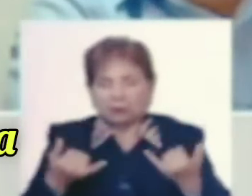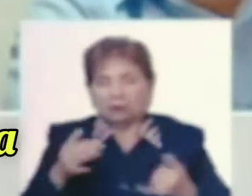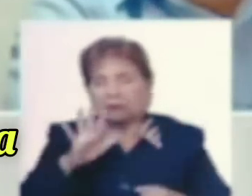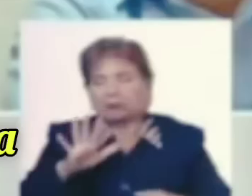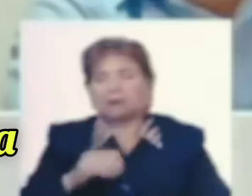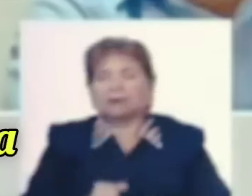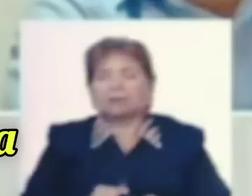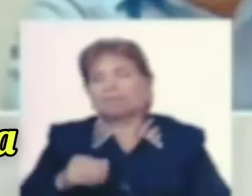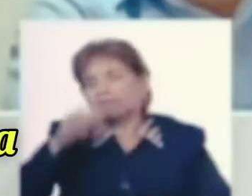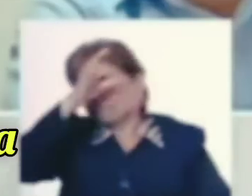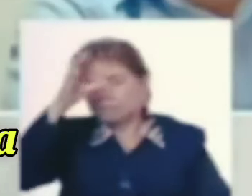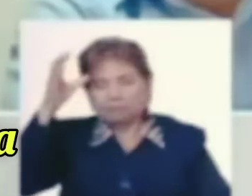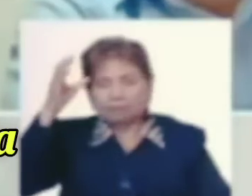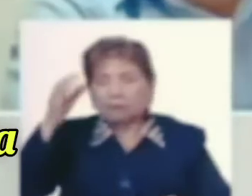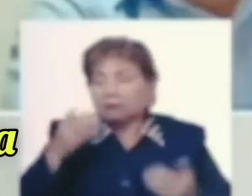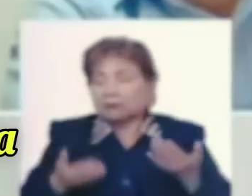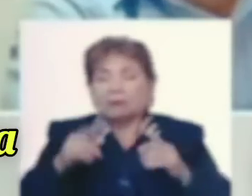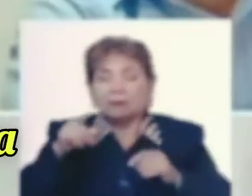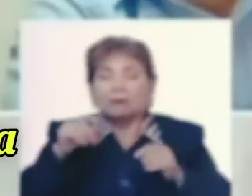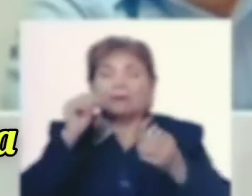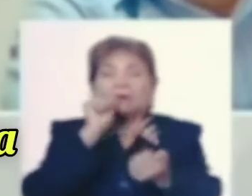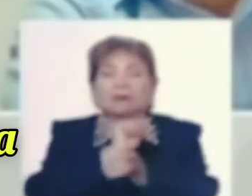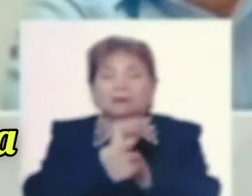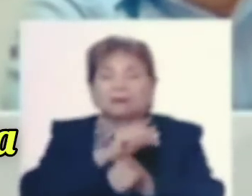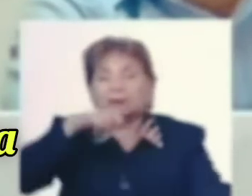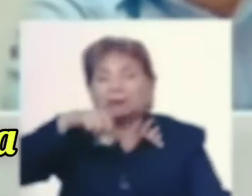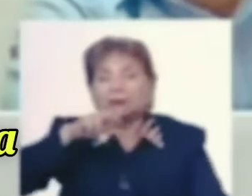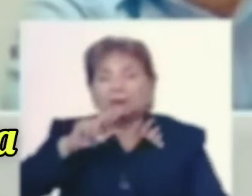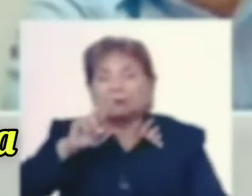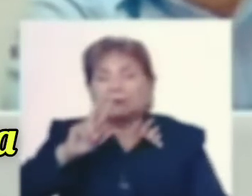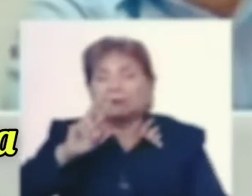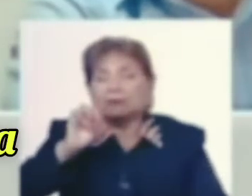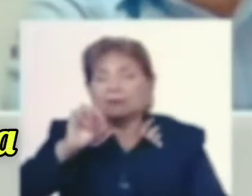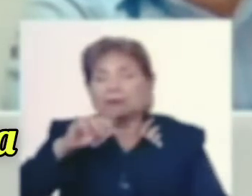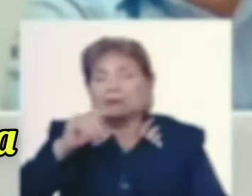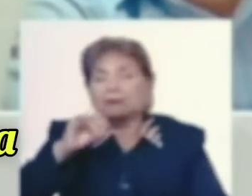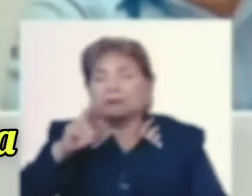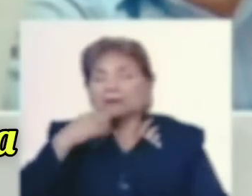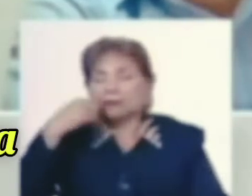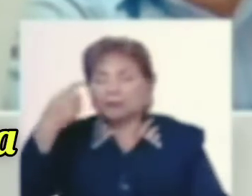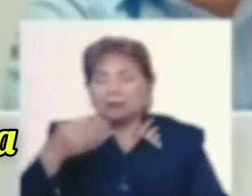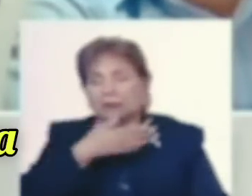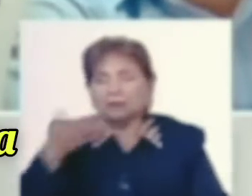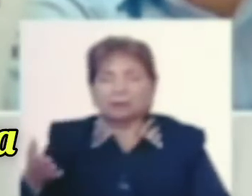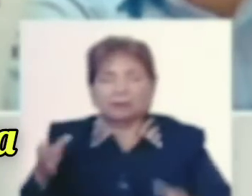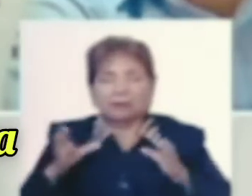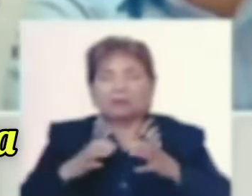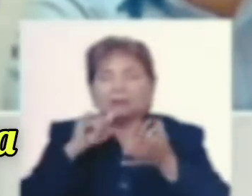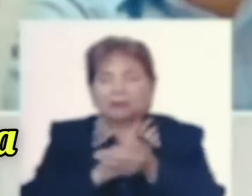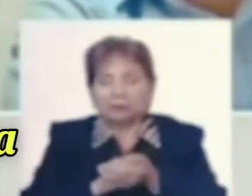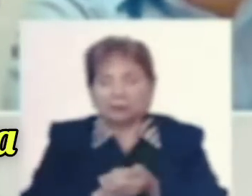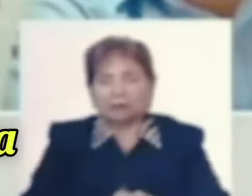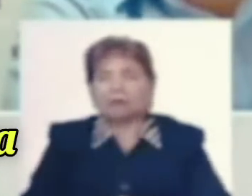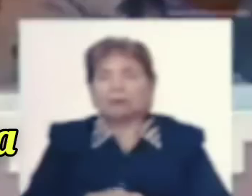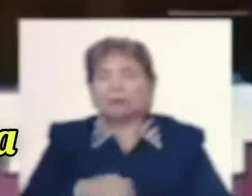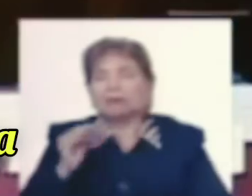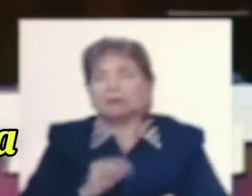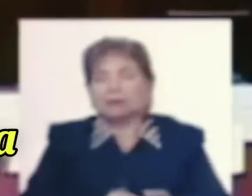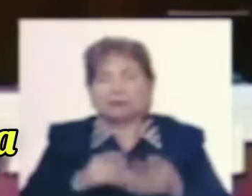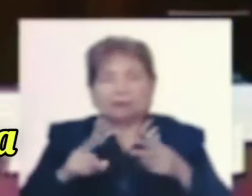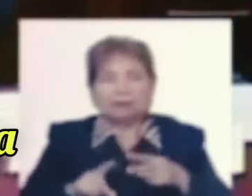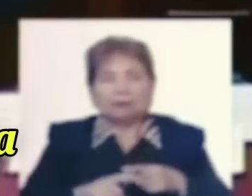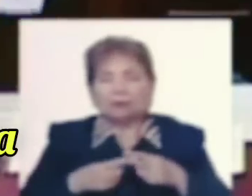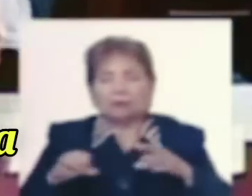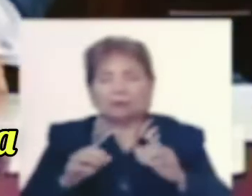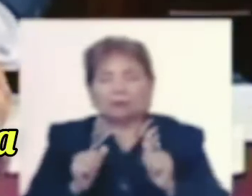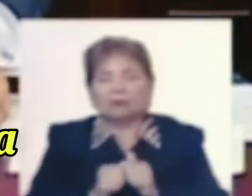su patrocinado, el investigado Pedro Castillo Terrones, que está con prisión preventiva en el penal de Barbadillo. Dicho esto, señores congresistas, vamos a dar